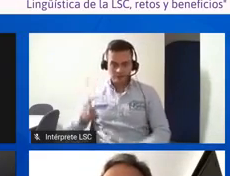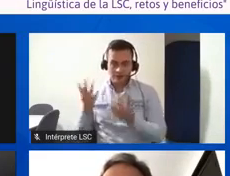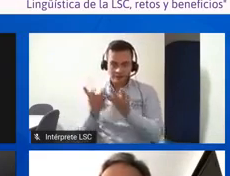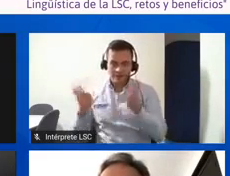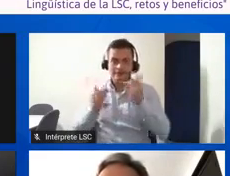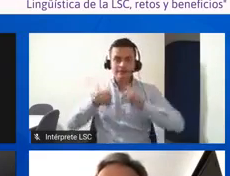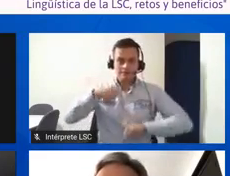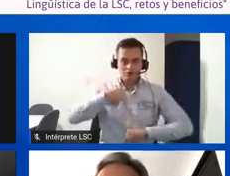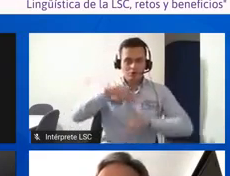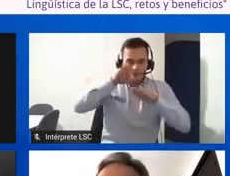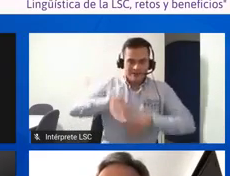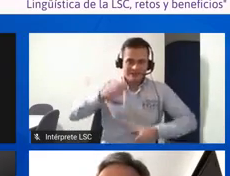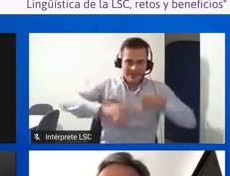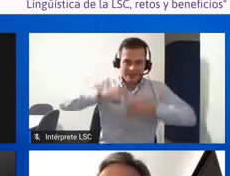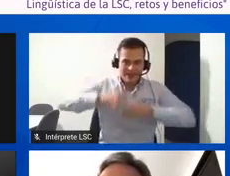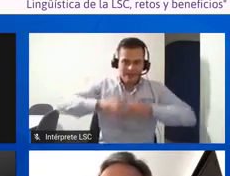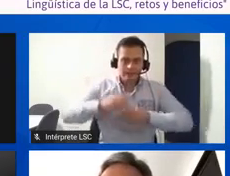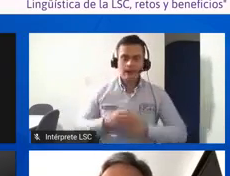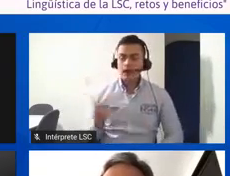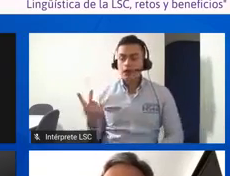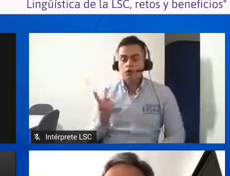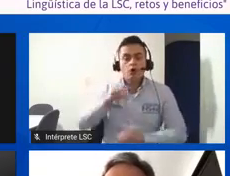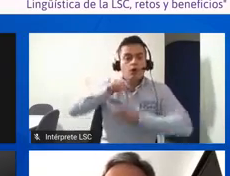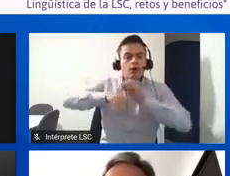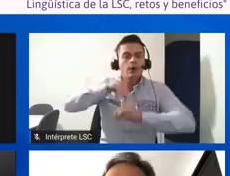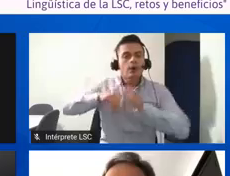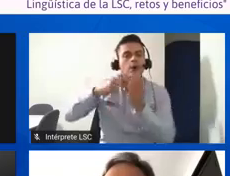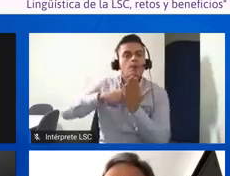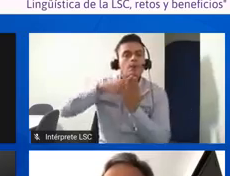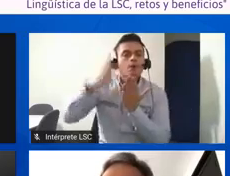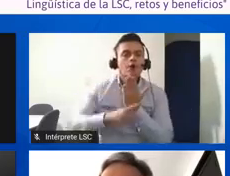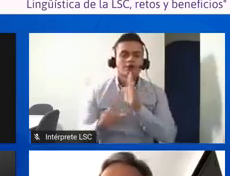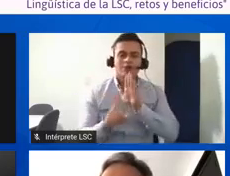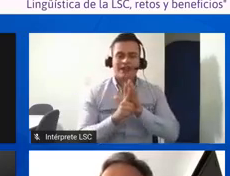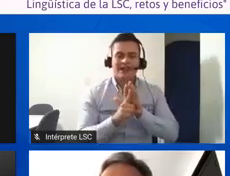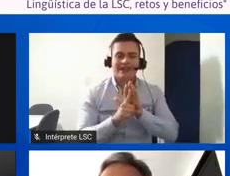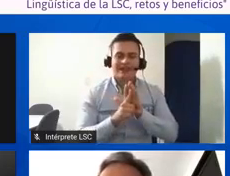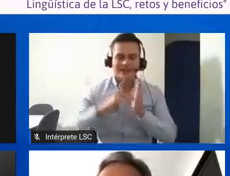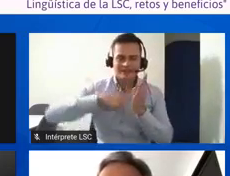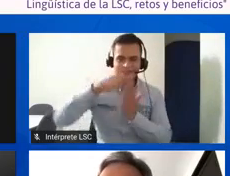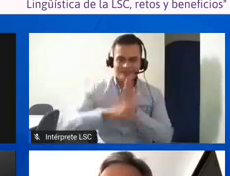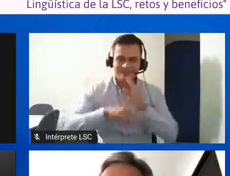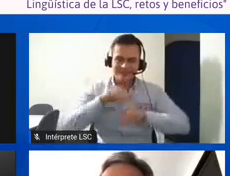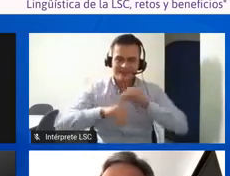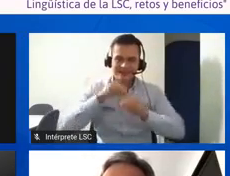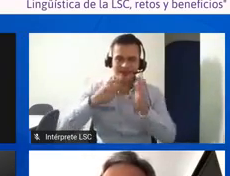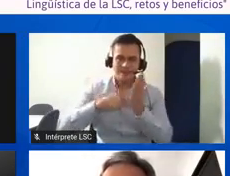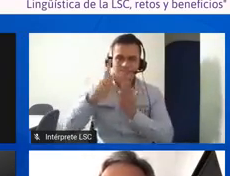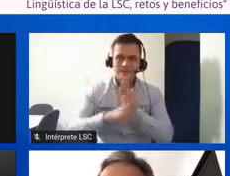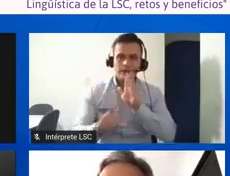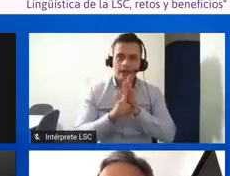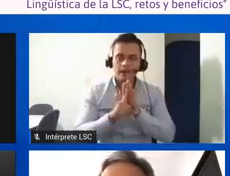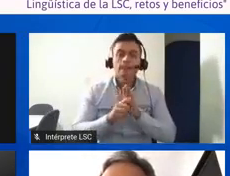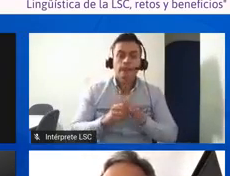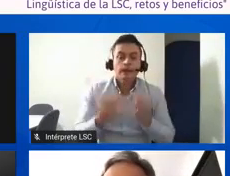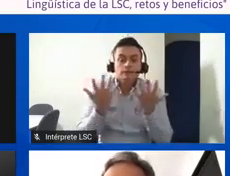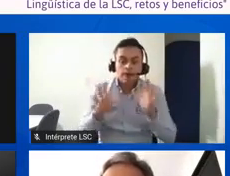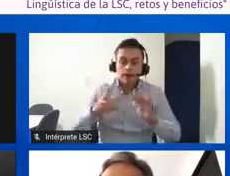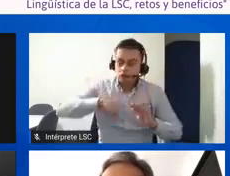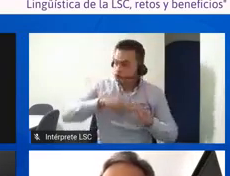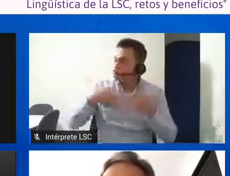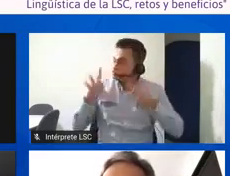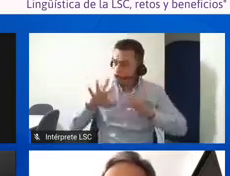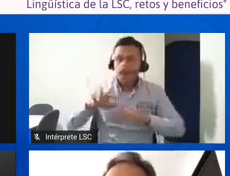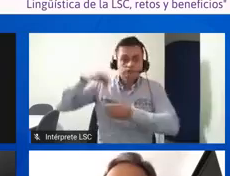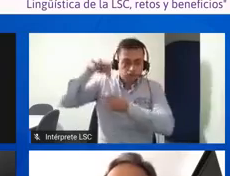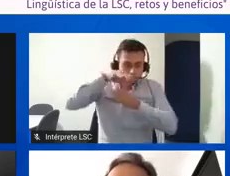Cámara, elaboramos el proyecto de ley apenas quedamos ya posesionados en el Congreso después